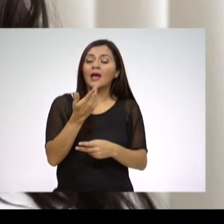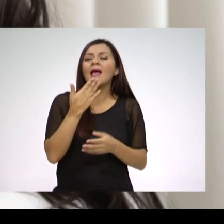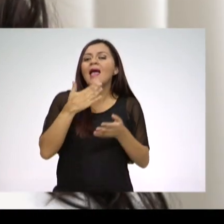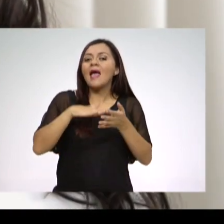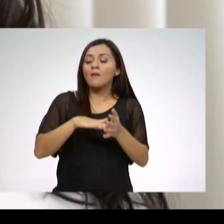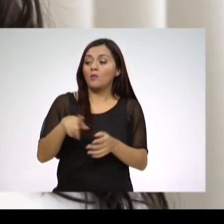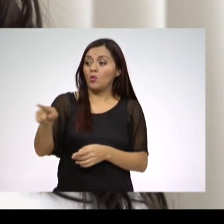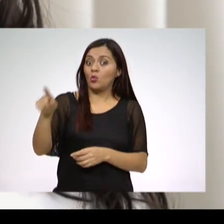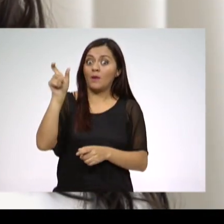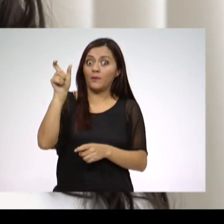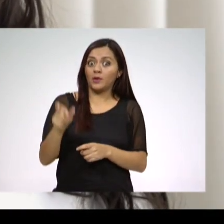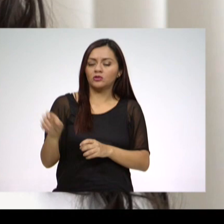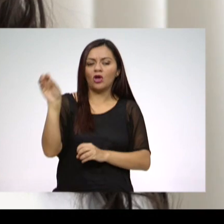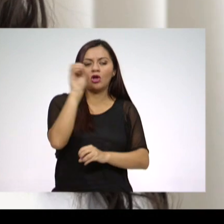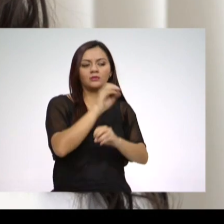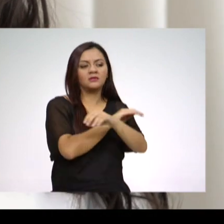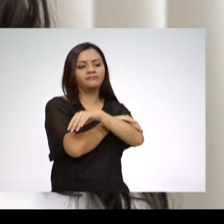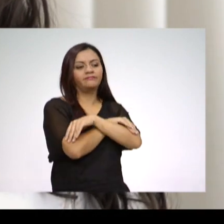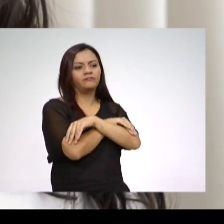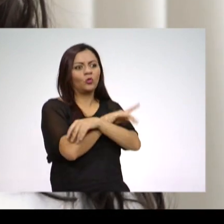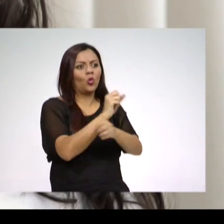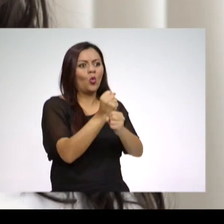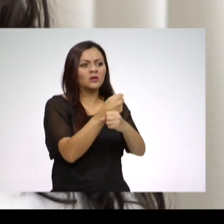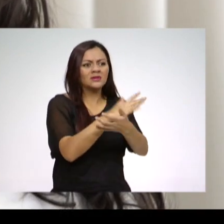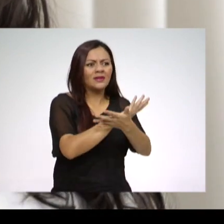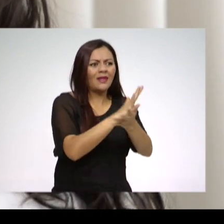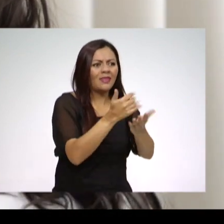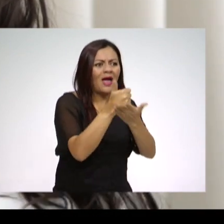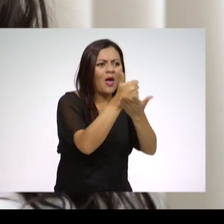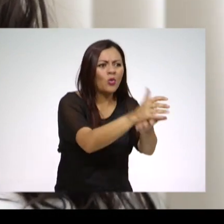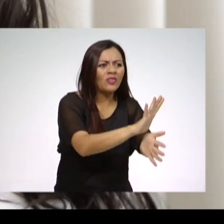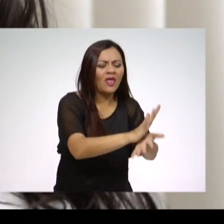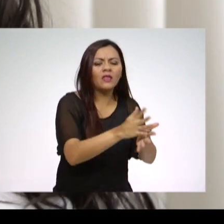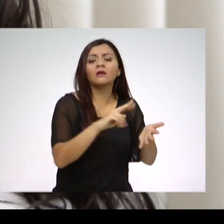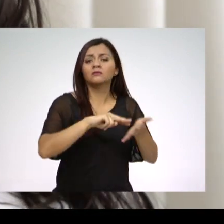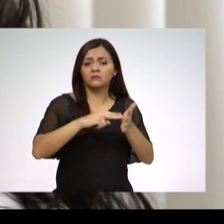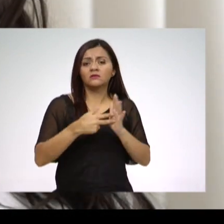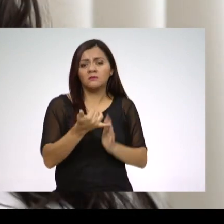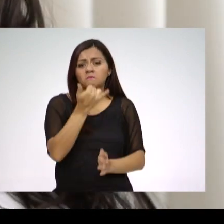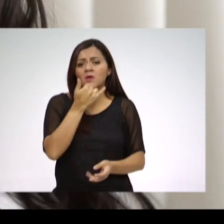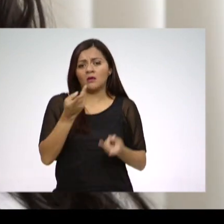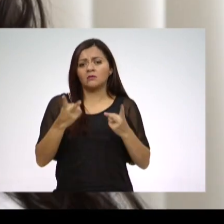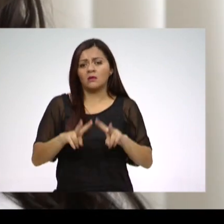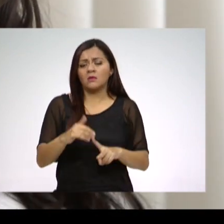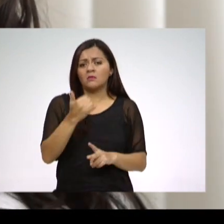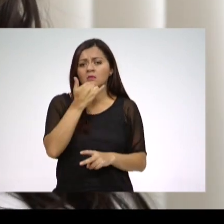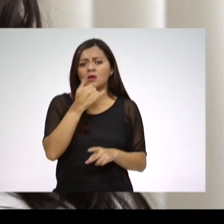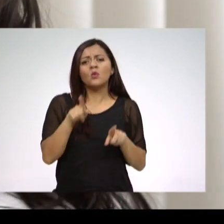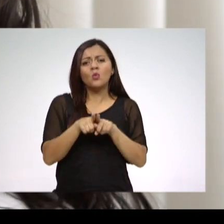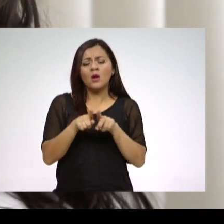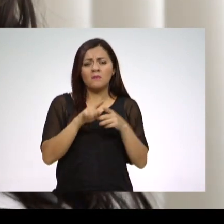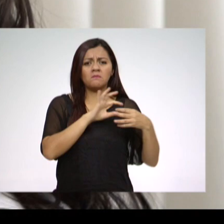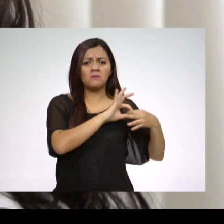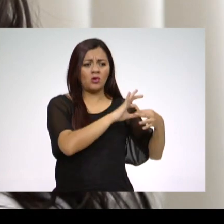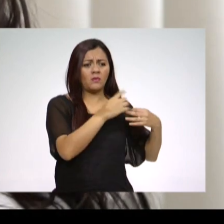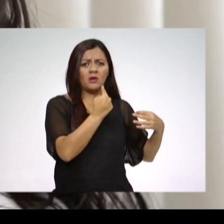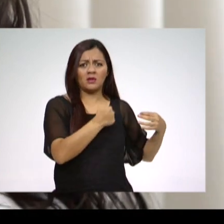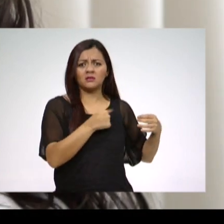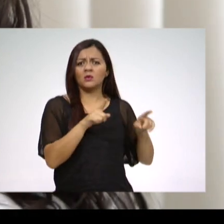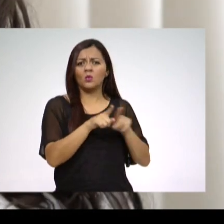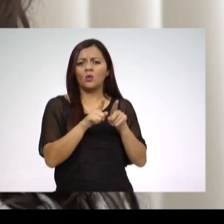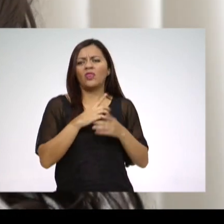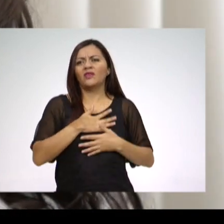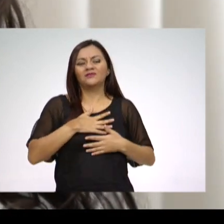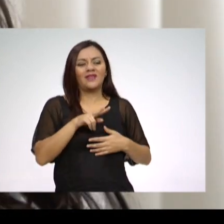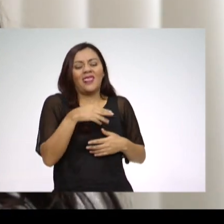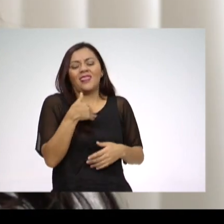porque el no tratar de hacer algo por esa persona podría ser, como dijo mi compañero, es tratar de